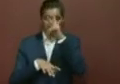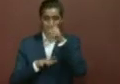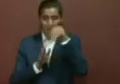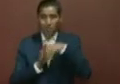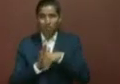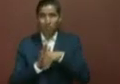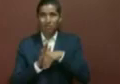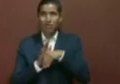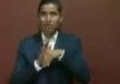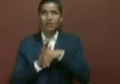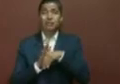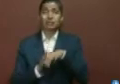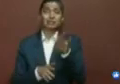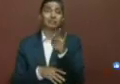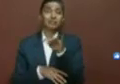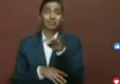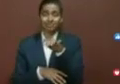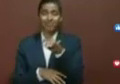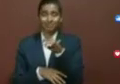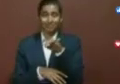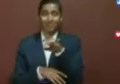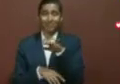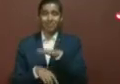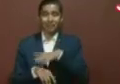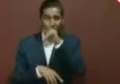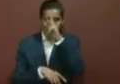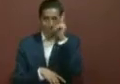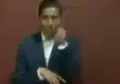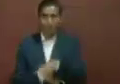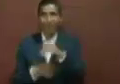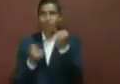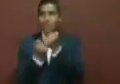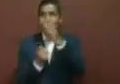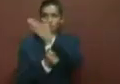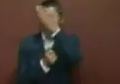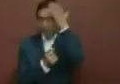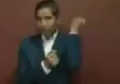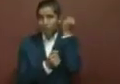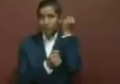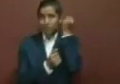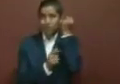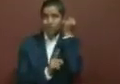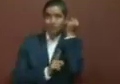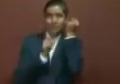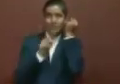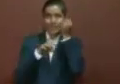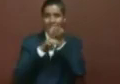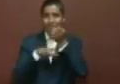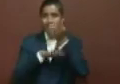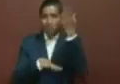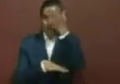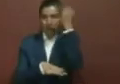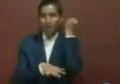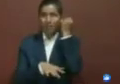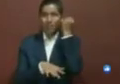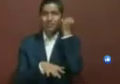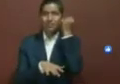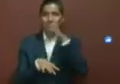pues resulta que sí le puede ir peor. Es el caso de Morelos. O sea, yo creo que a esas